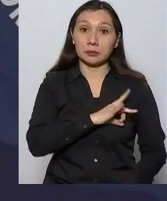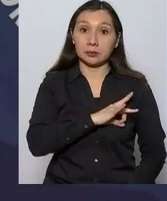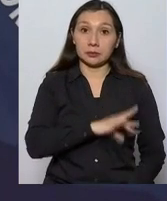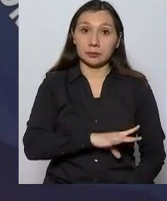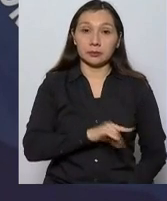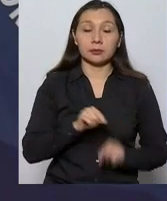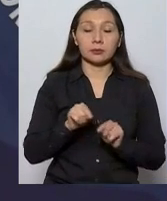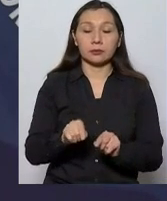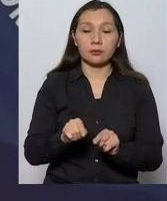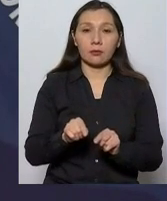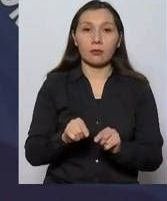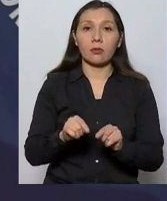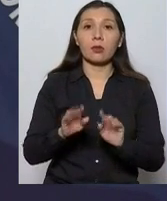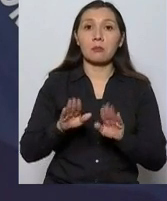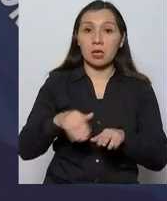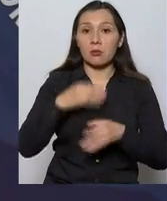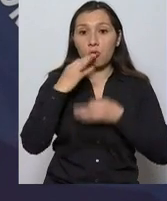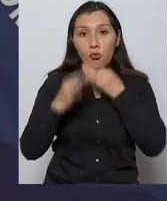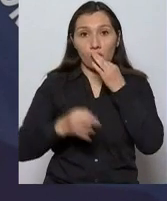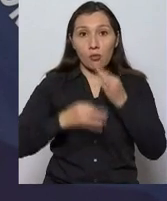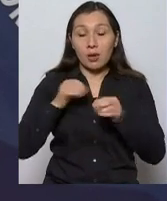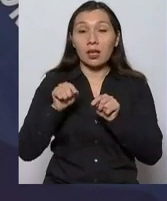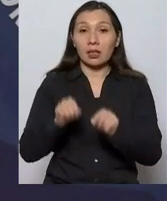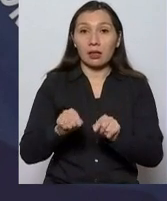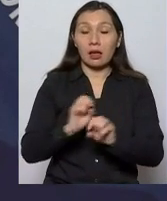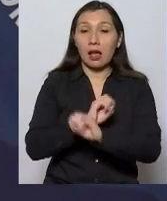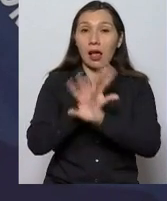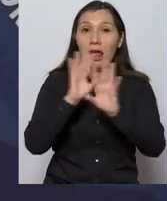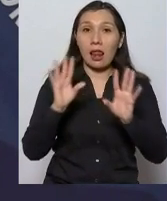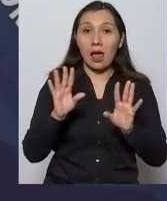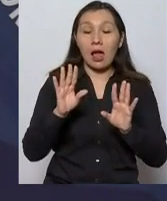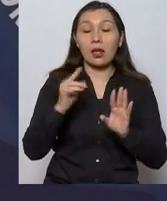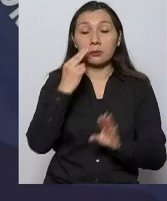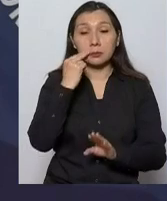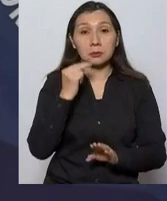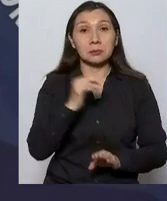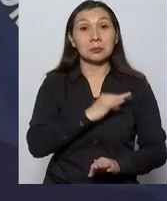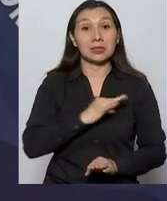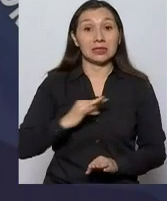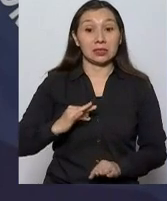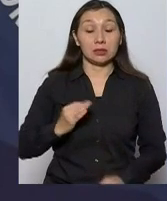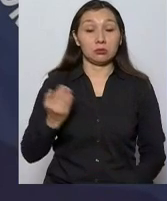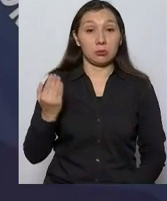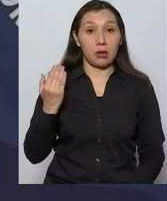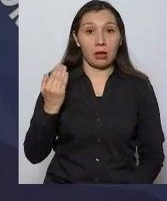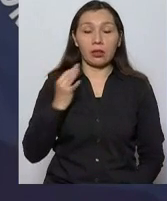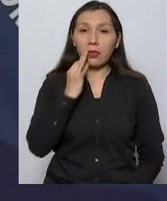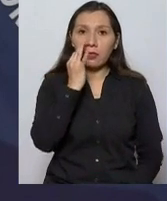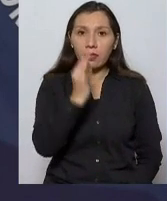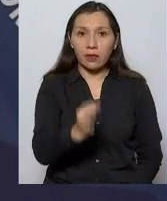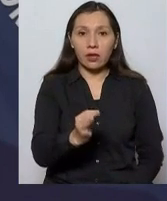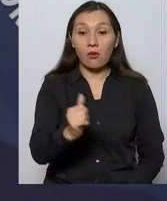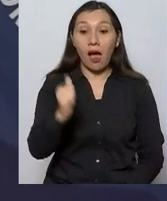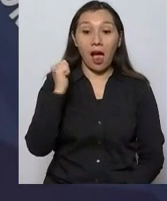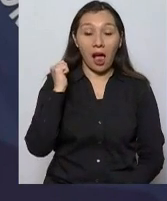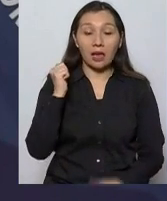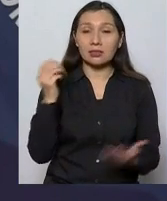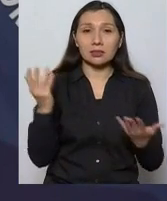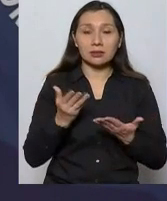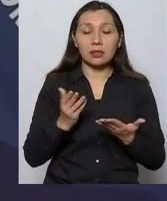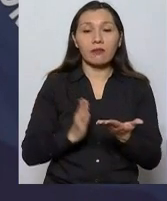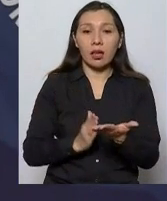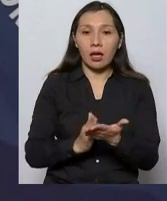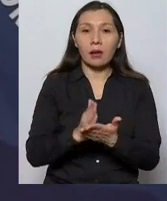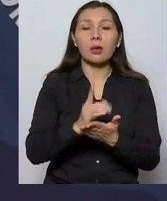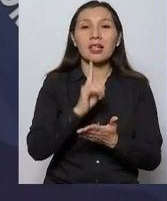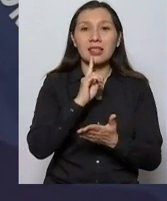país, como se ha comentado, como aclaró el señor ministro reciente, desde el día de ayer,